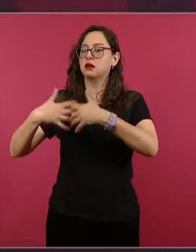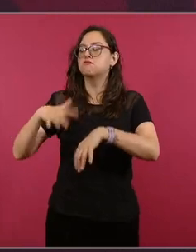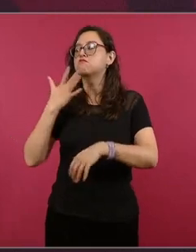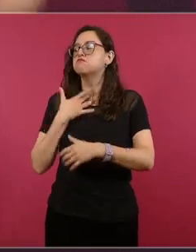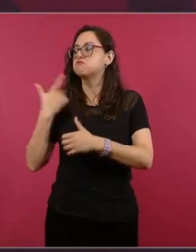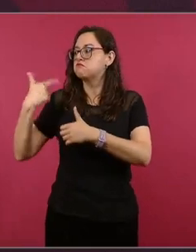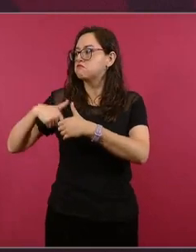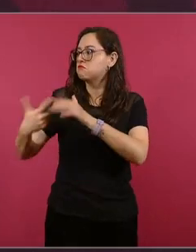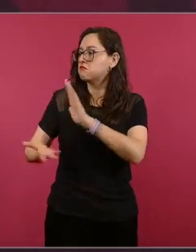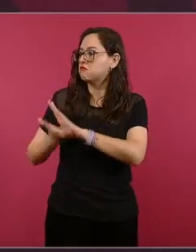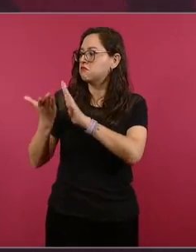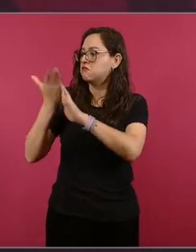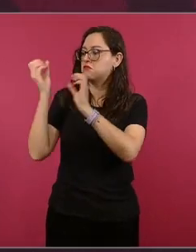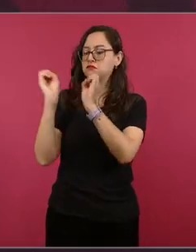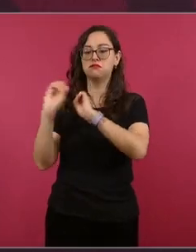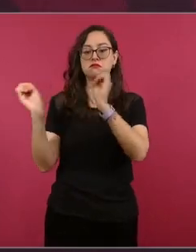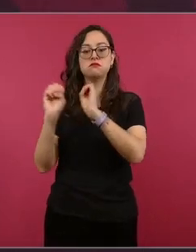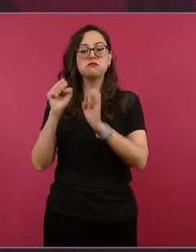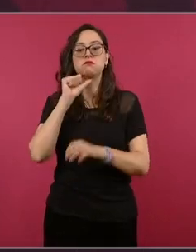pero antes